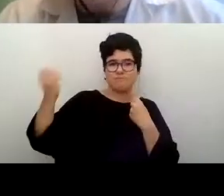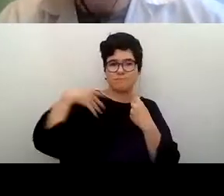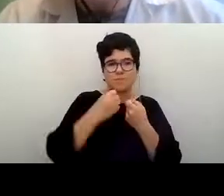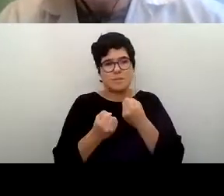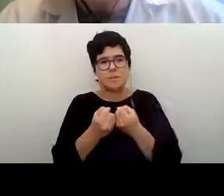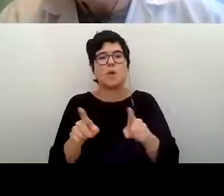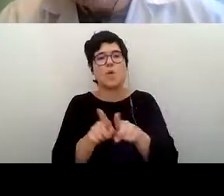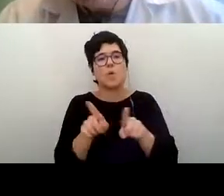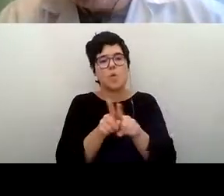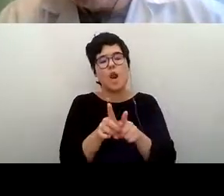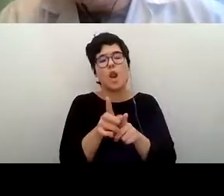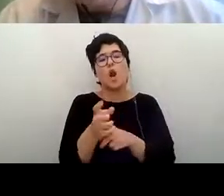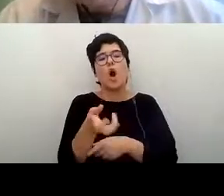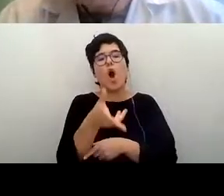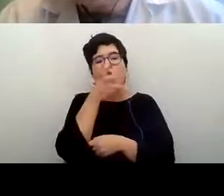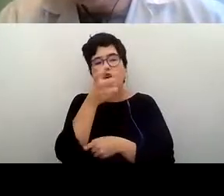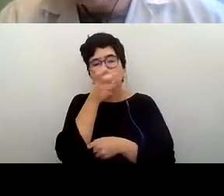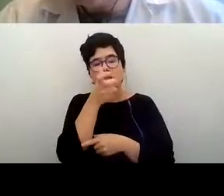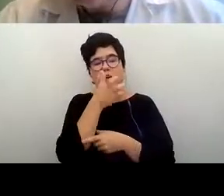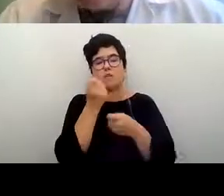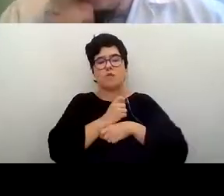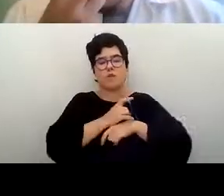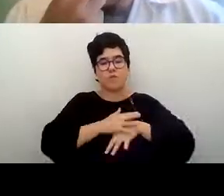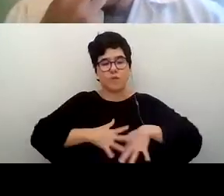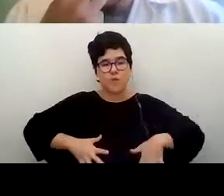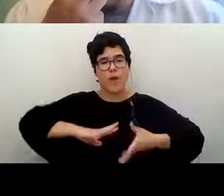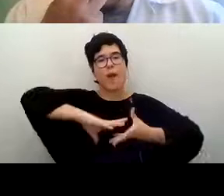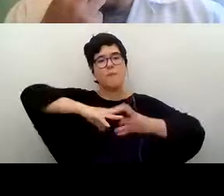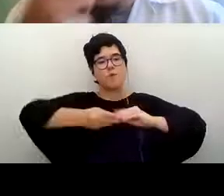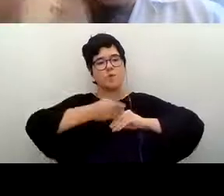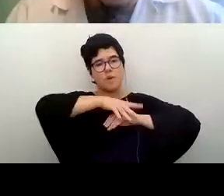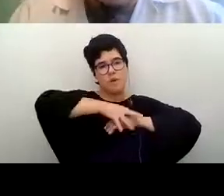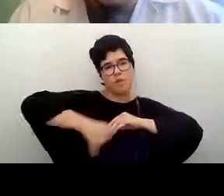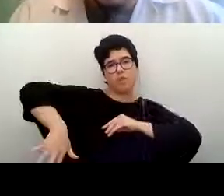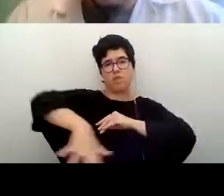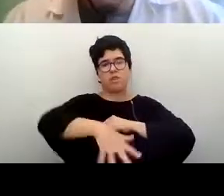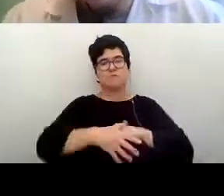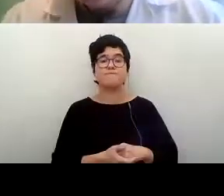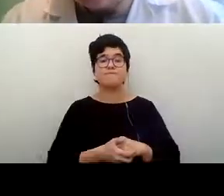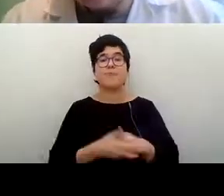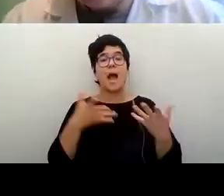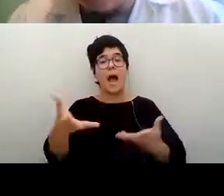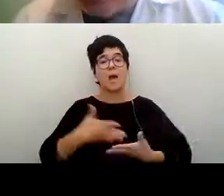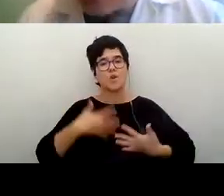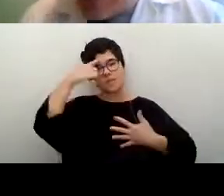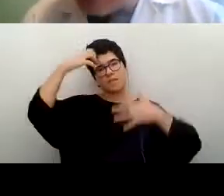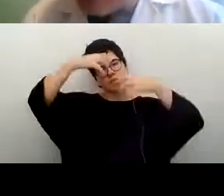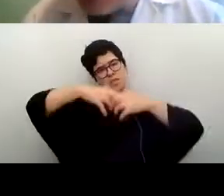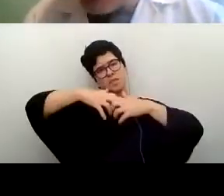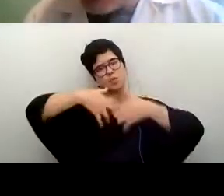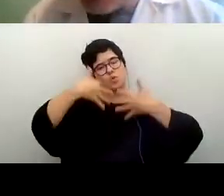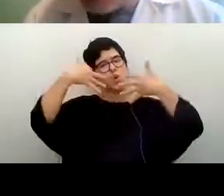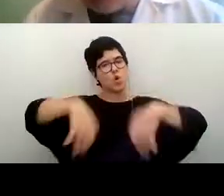tejidos. Ayuda a una función cognitiva normal. Sabéis también que la función cognitiva normal, además de